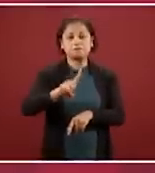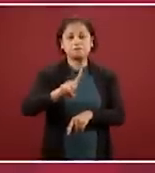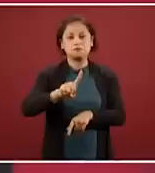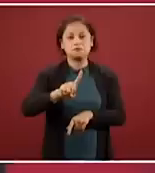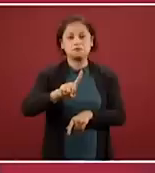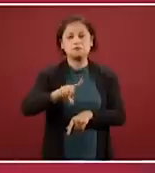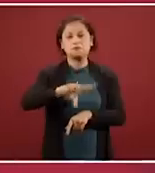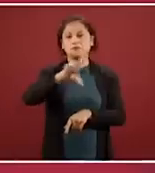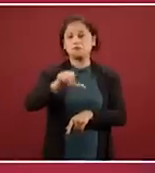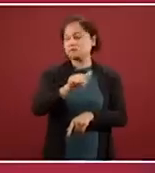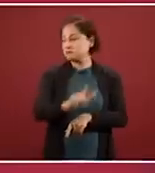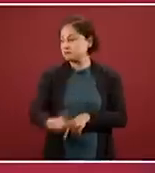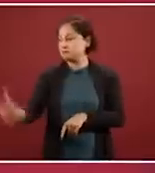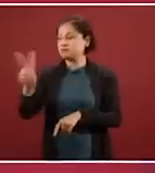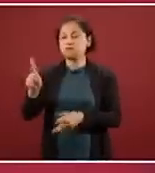a hacer lo mismo.